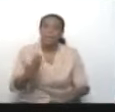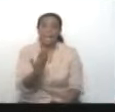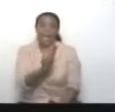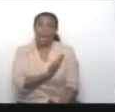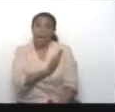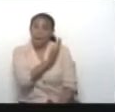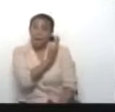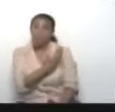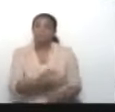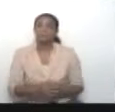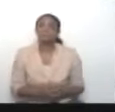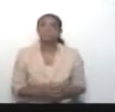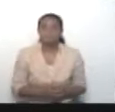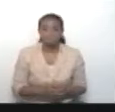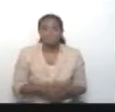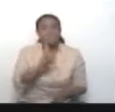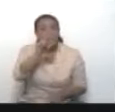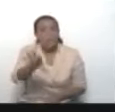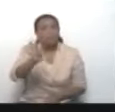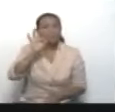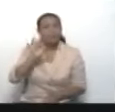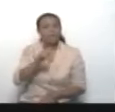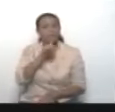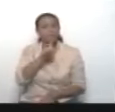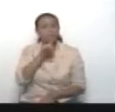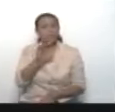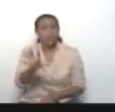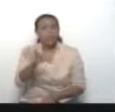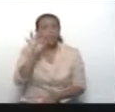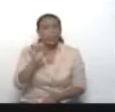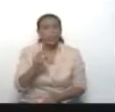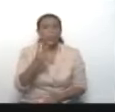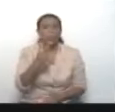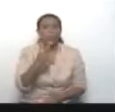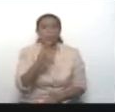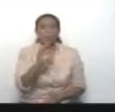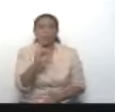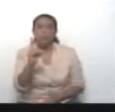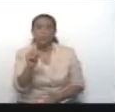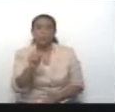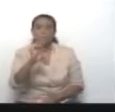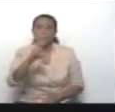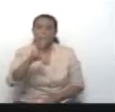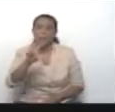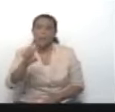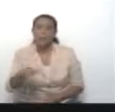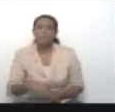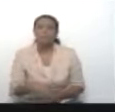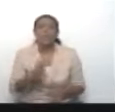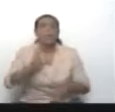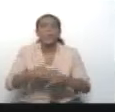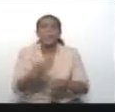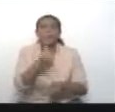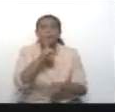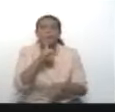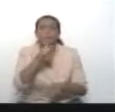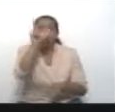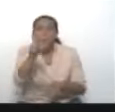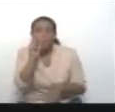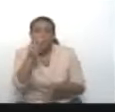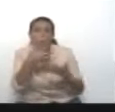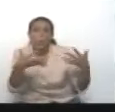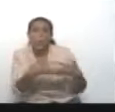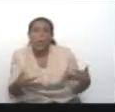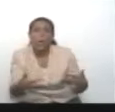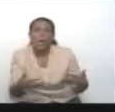Pero escogimos a propósito esta fuente, Deutsche Welle. ¿Por qué?